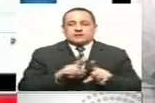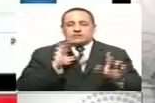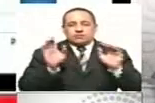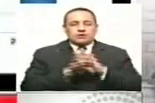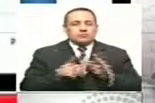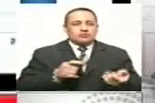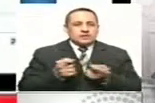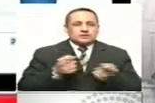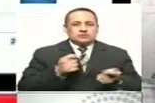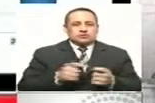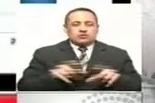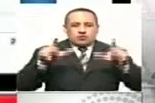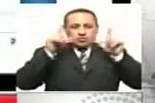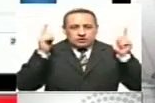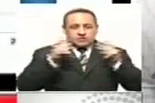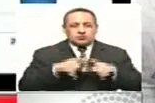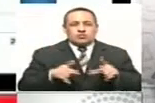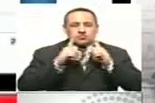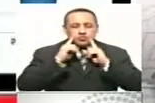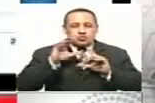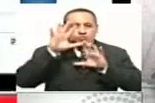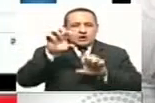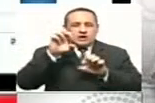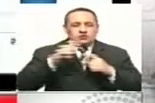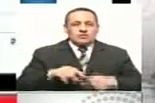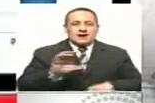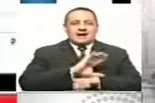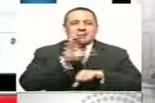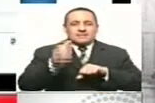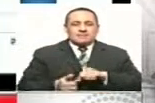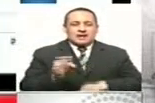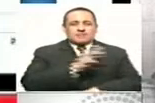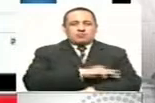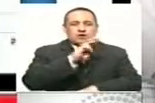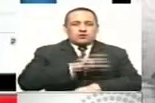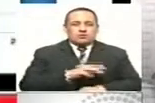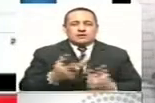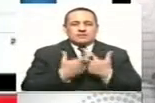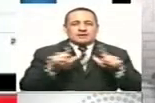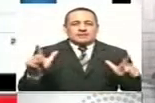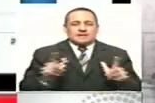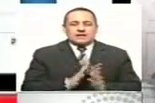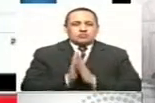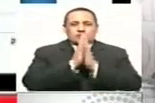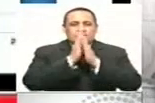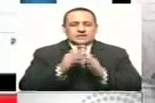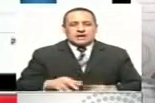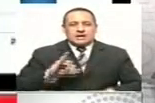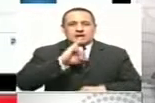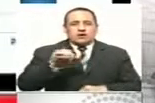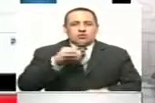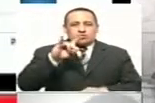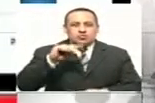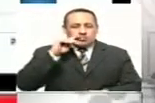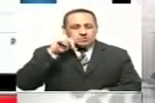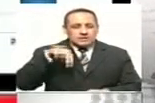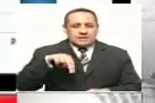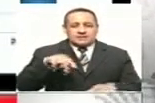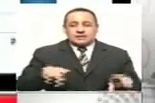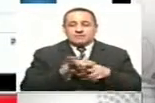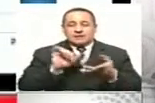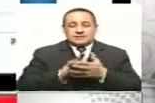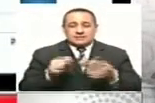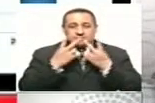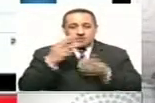como Loreto, Huánuco, Cajamarca, Moquegua, La Libertad, Ucayali, Junín, ¿no? Y eso también